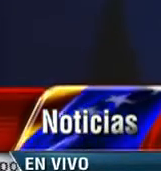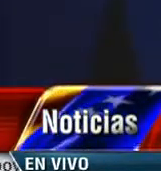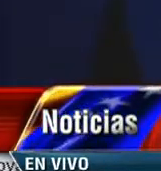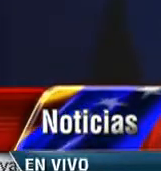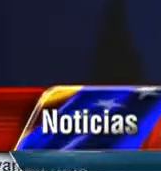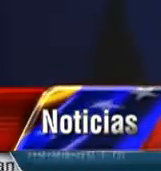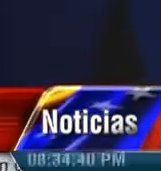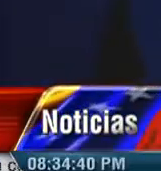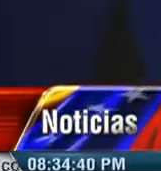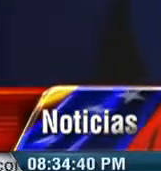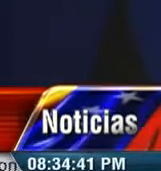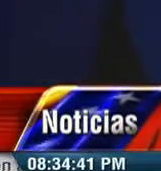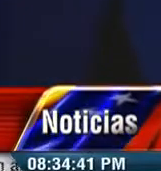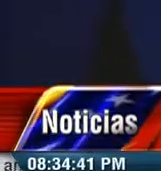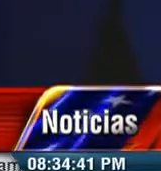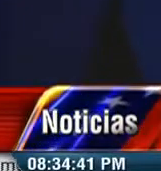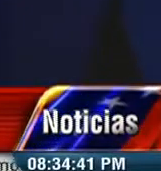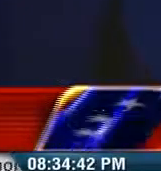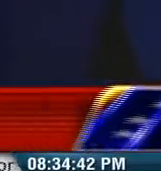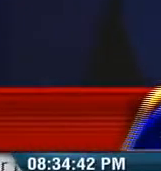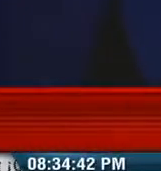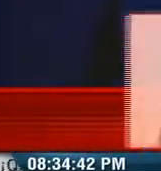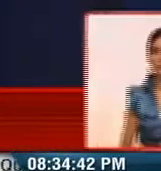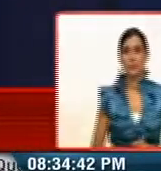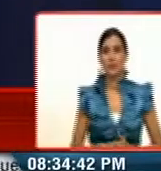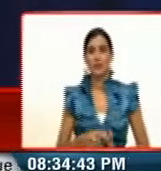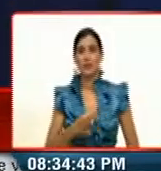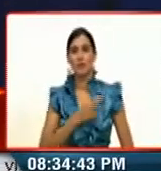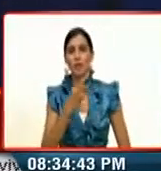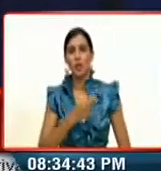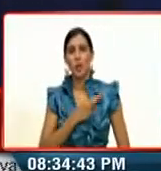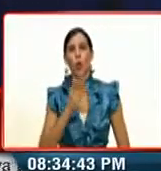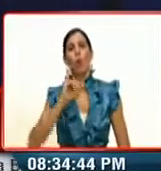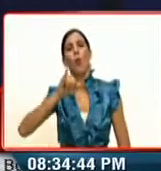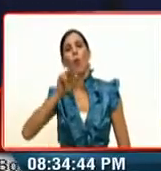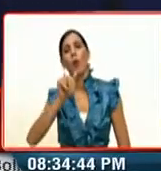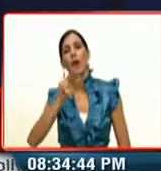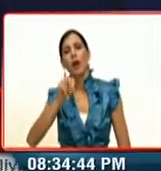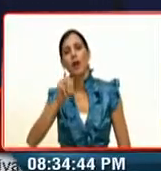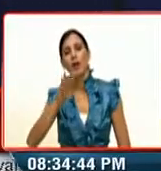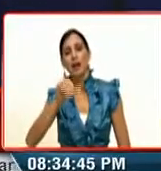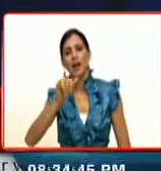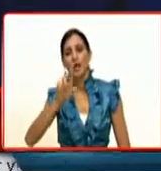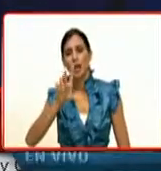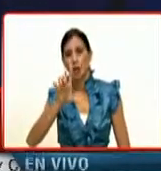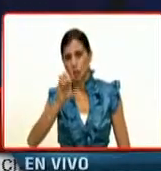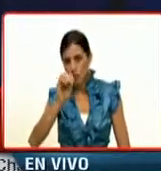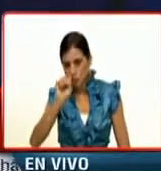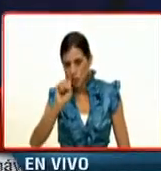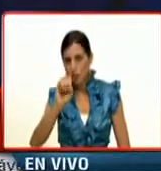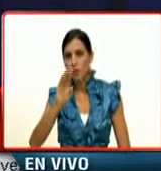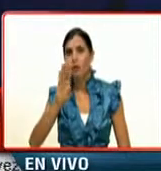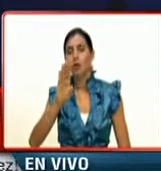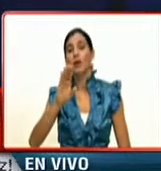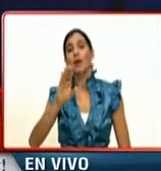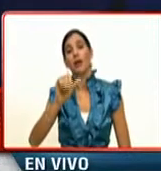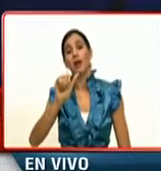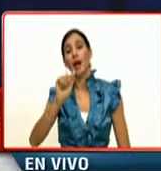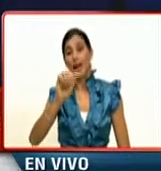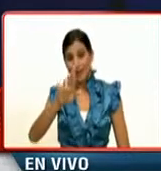Excelentísimo señor Juan Carlos Varela, presidente de Panamá,